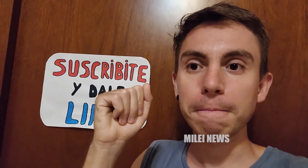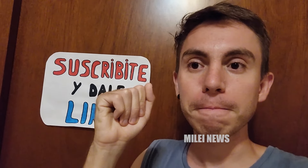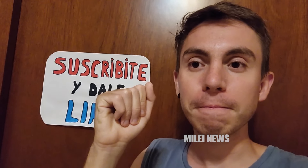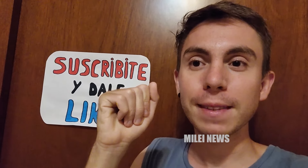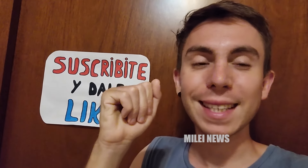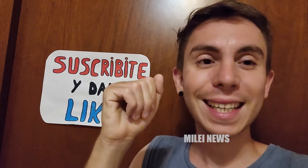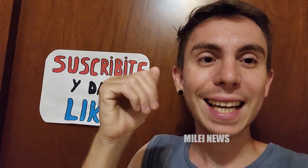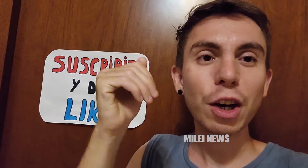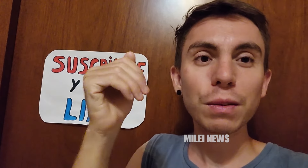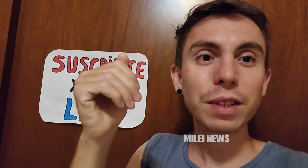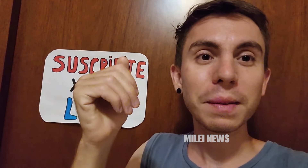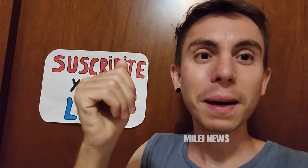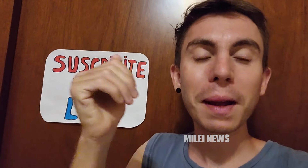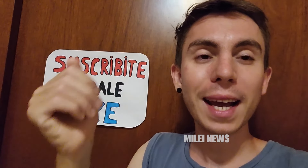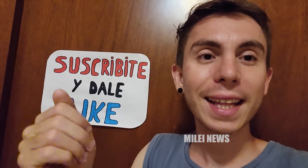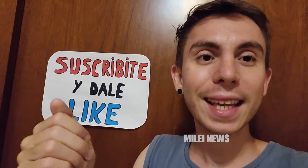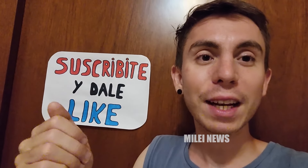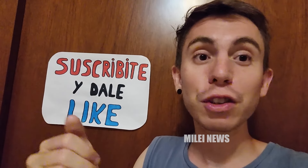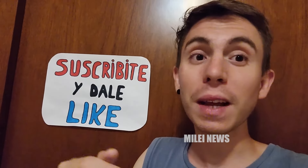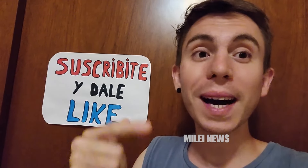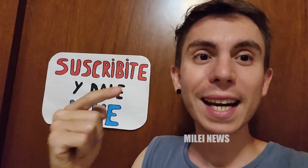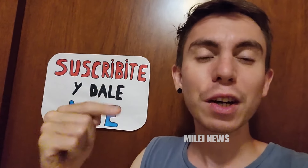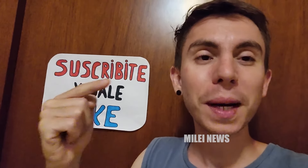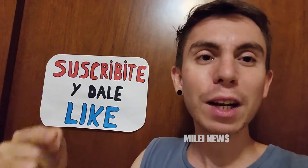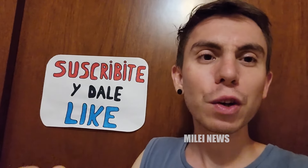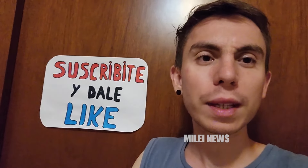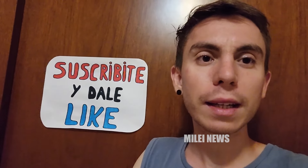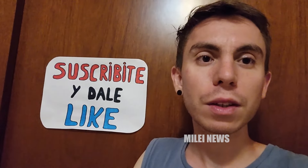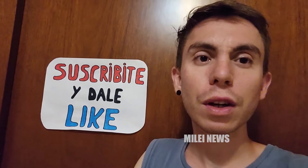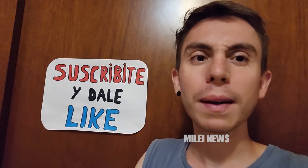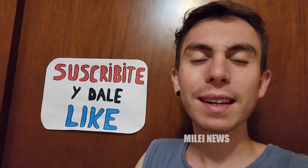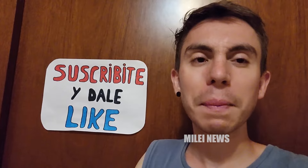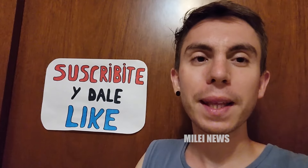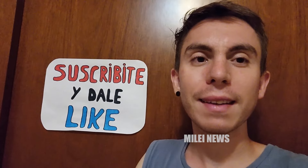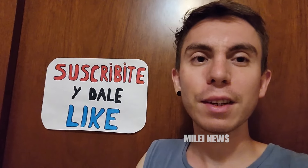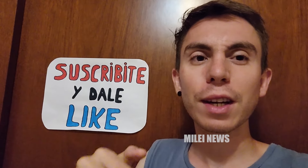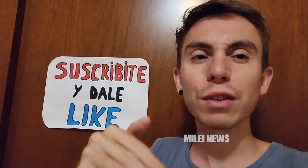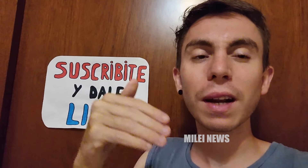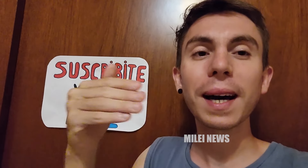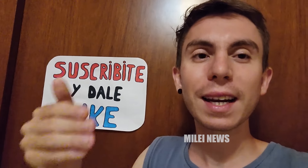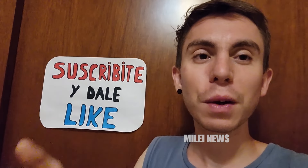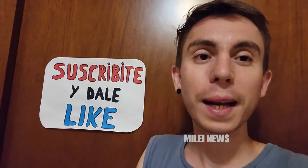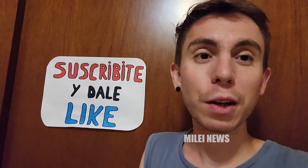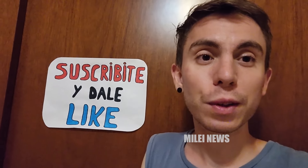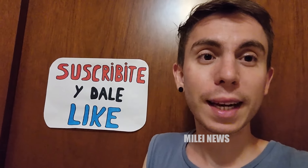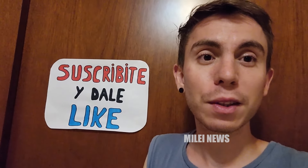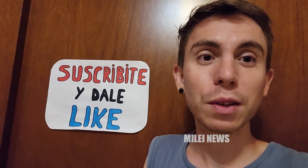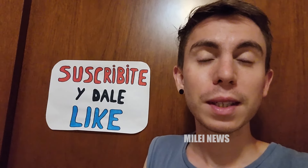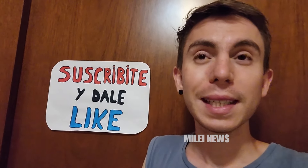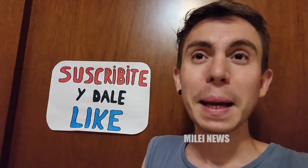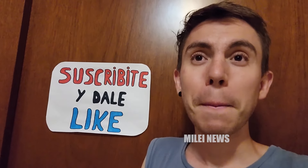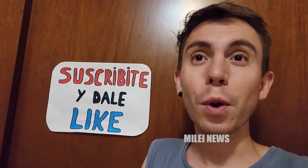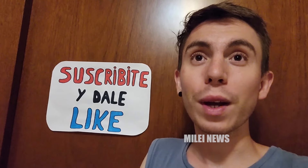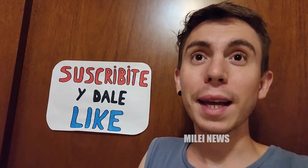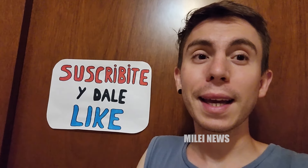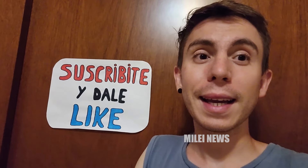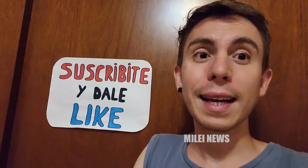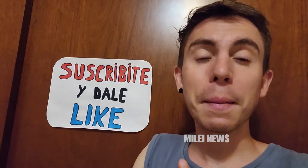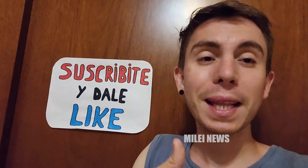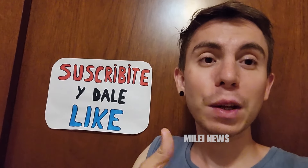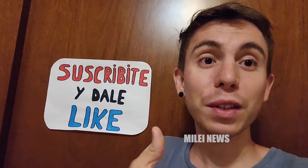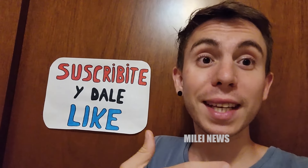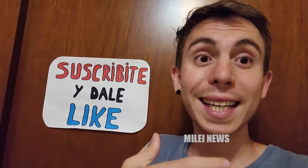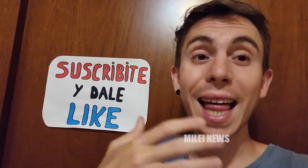e que lo si va a haber gente que no se le va a renovar el contrato no que va a ser despedida sino que no se le va a renovar el contrato porque